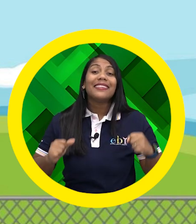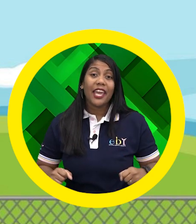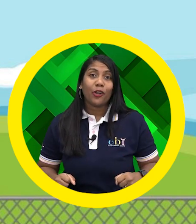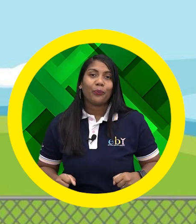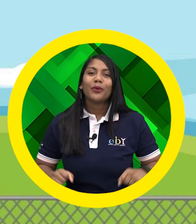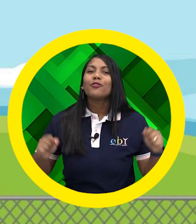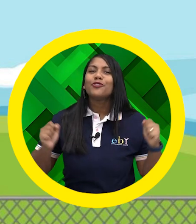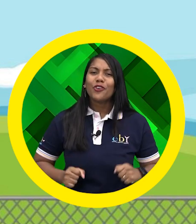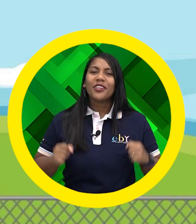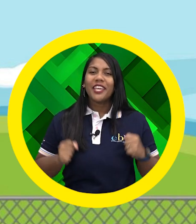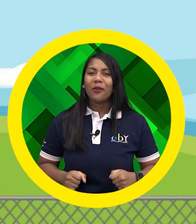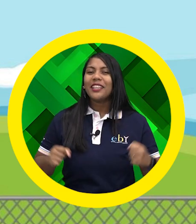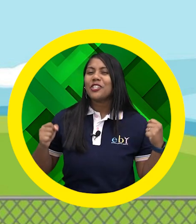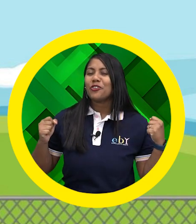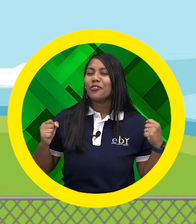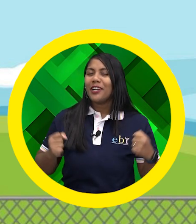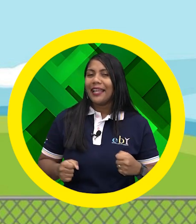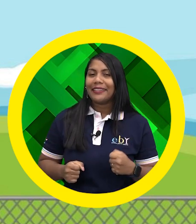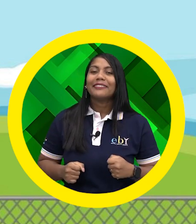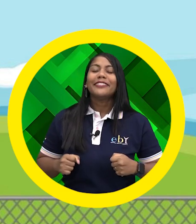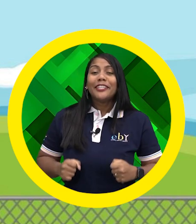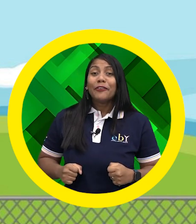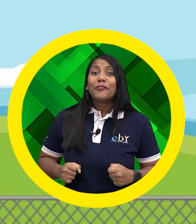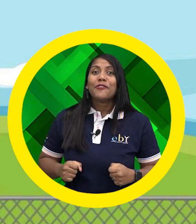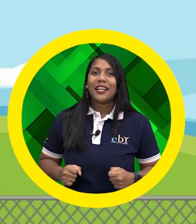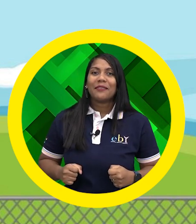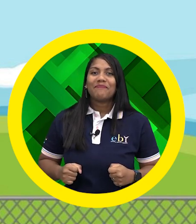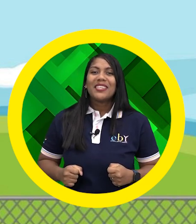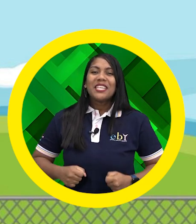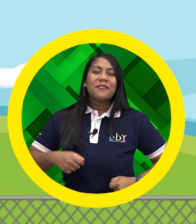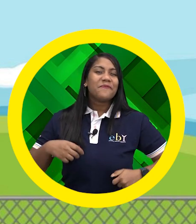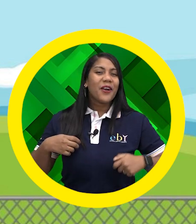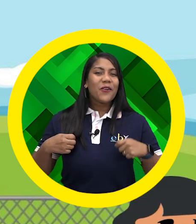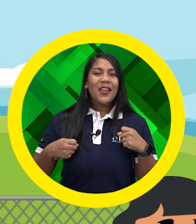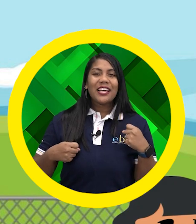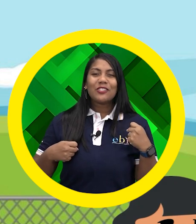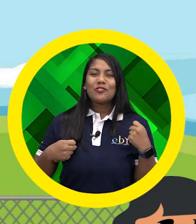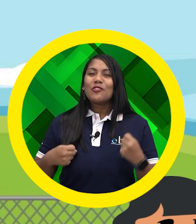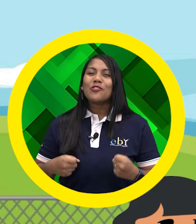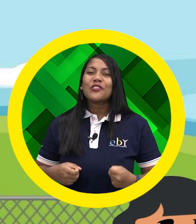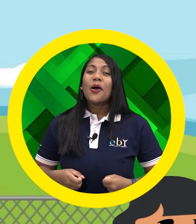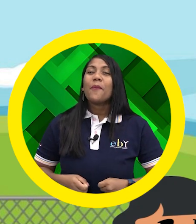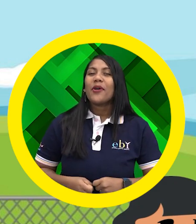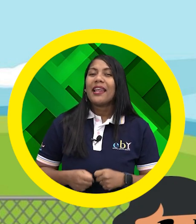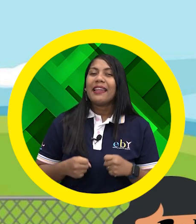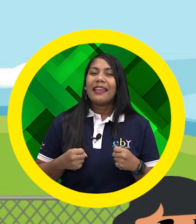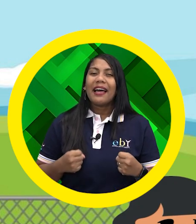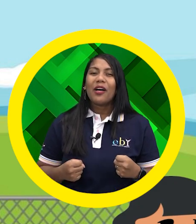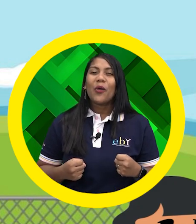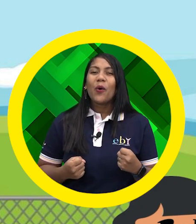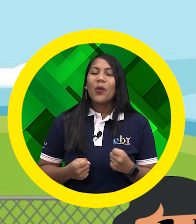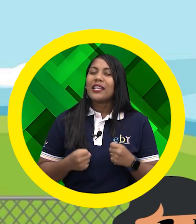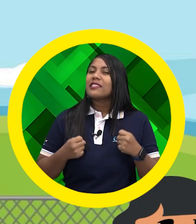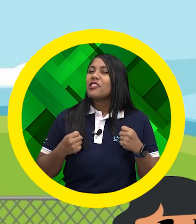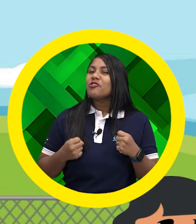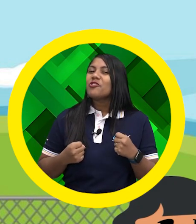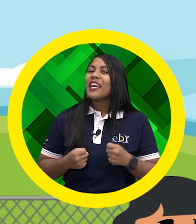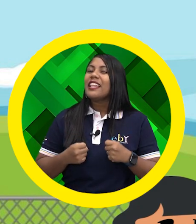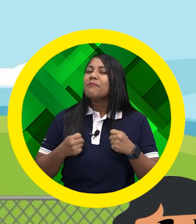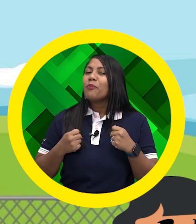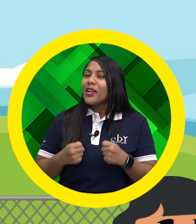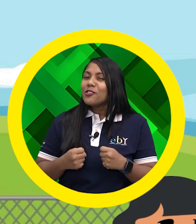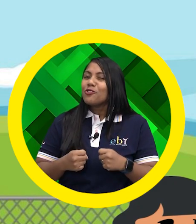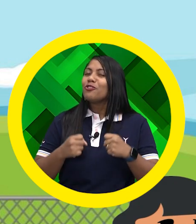también quiero pero yo quiero el de chocolate dijo Johana y fueron las dos por el helado con la